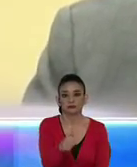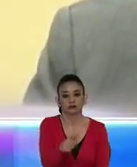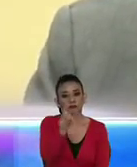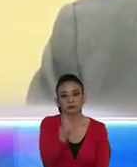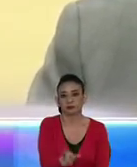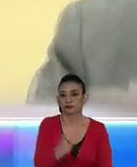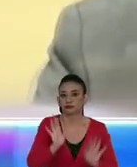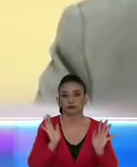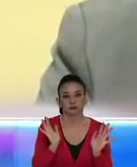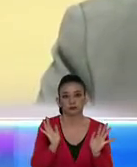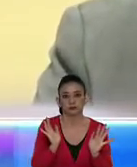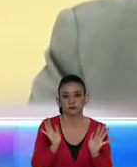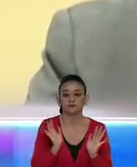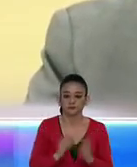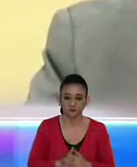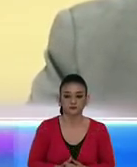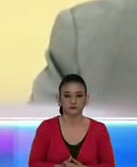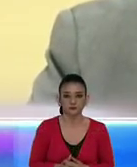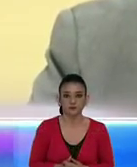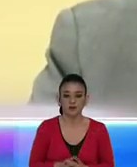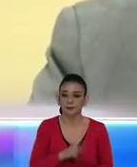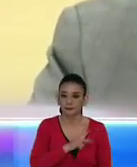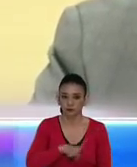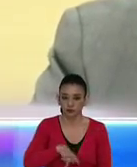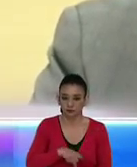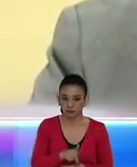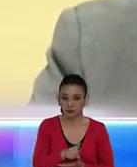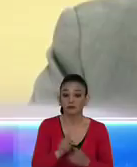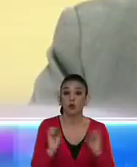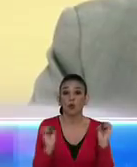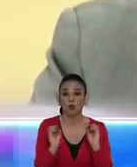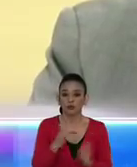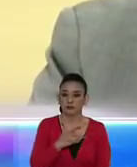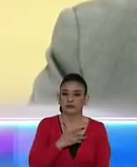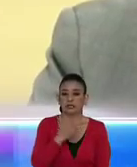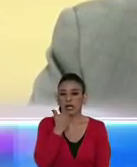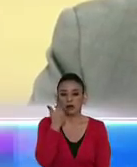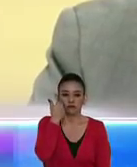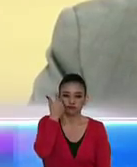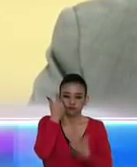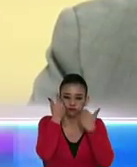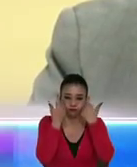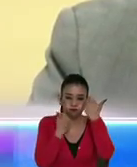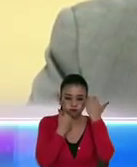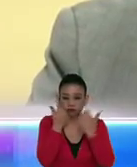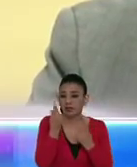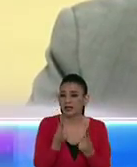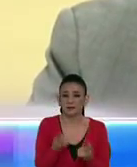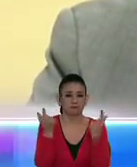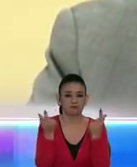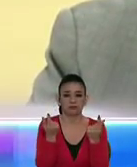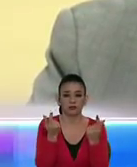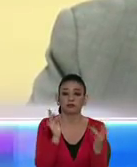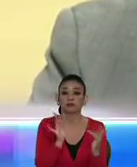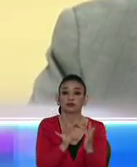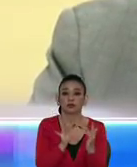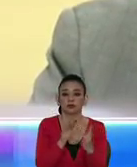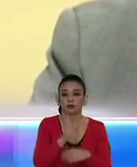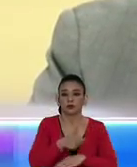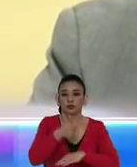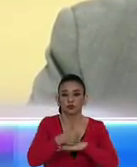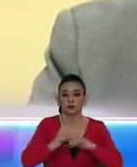viajeros. Además, en caso de presentar sintomatología, deberán tomar contacto inmediatamente con la autoridad